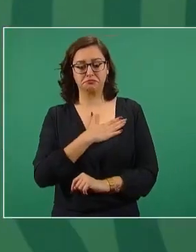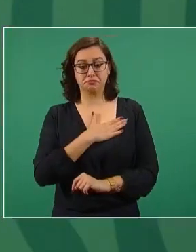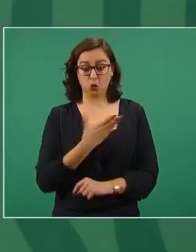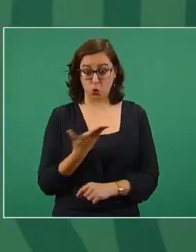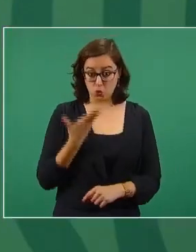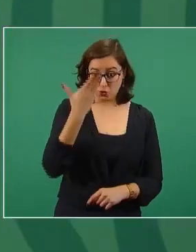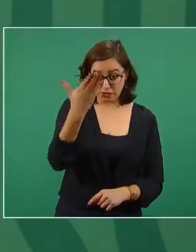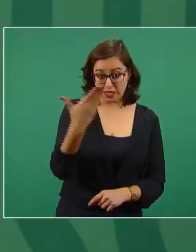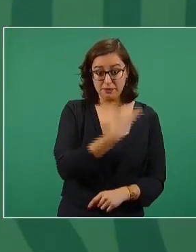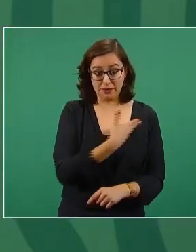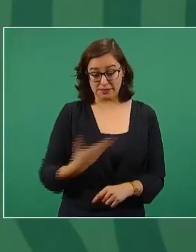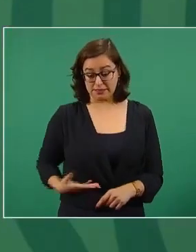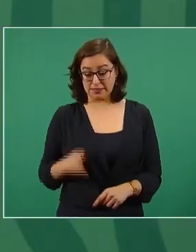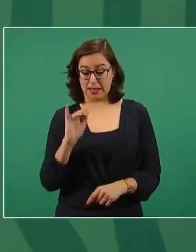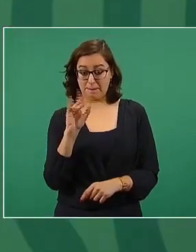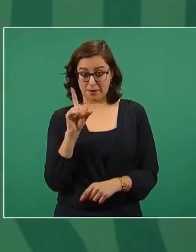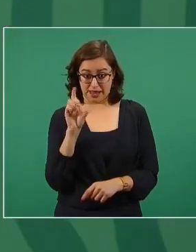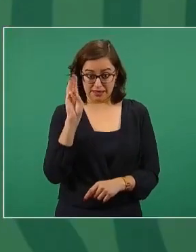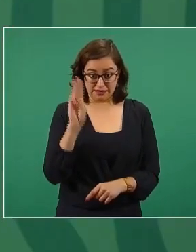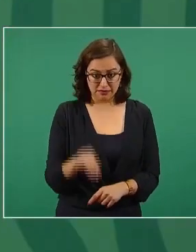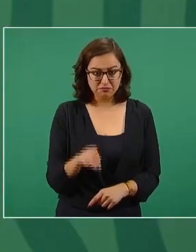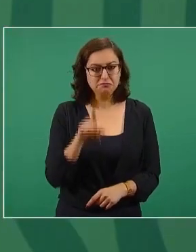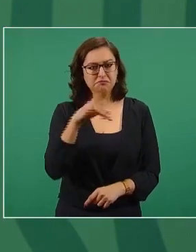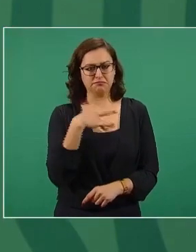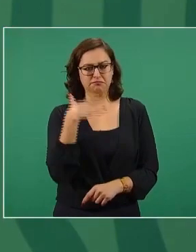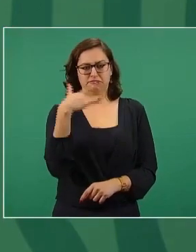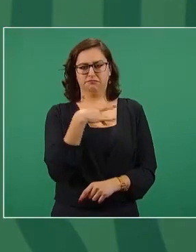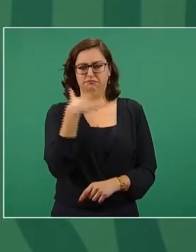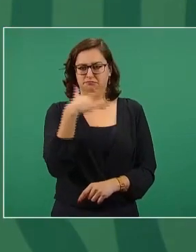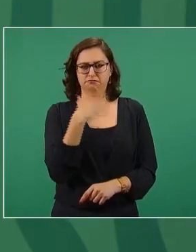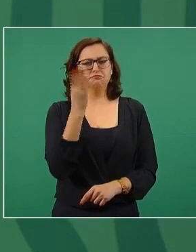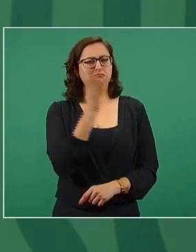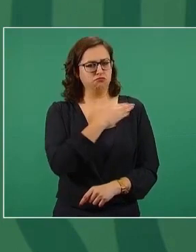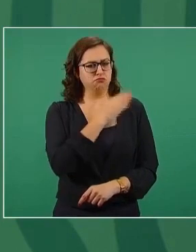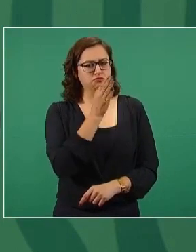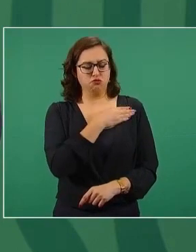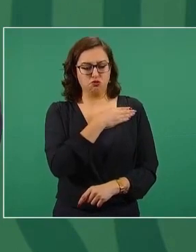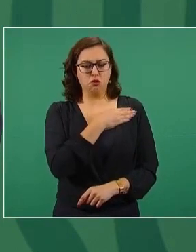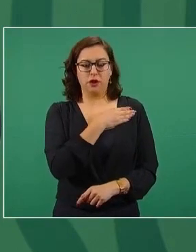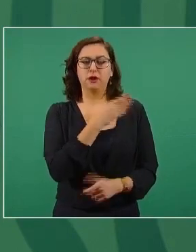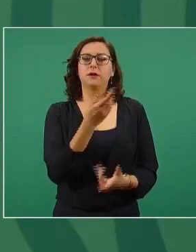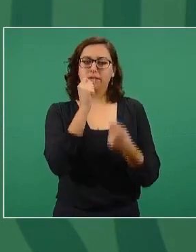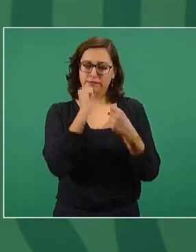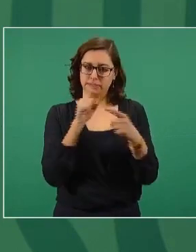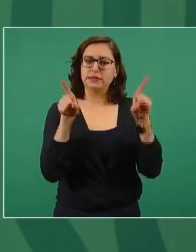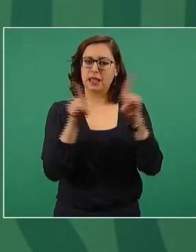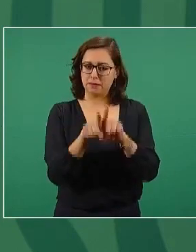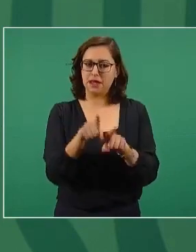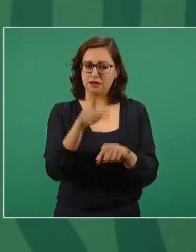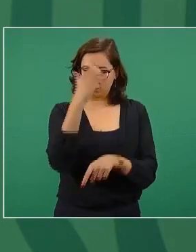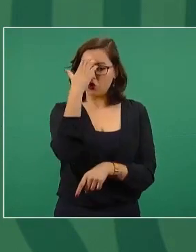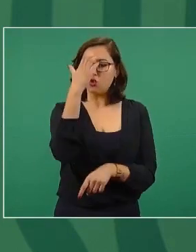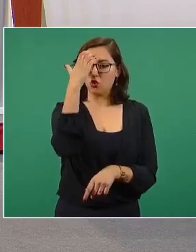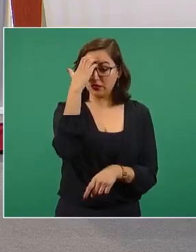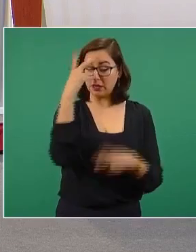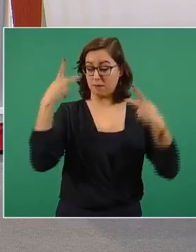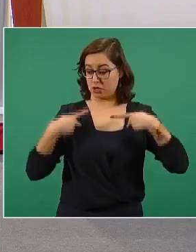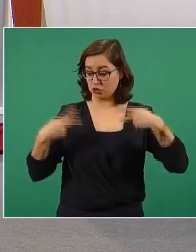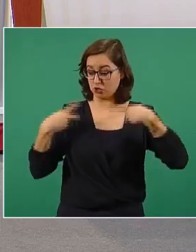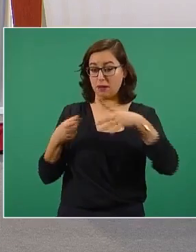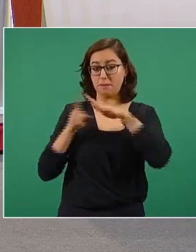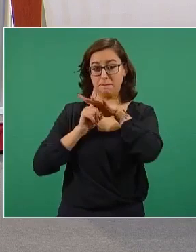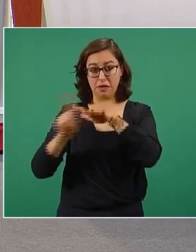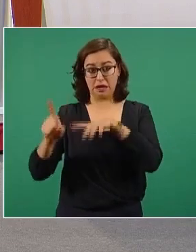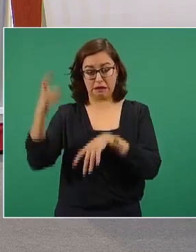que el espíritu de trabajo y el deseo de superación del migrante es